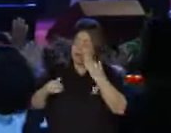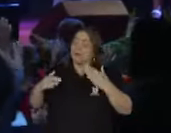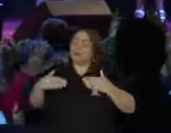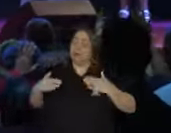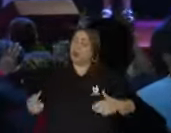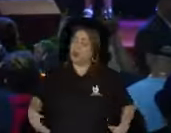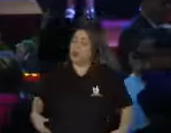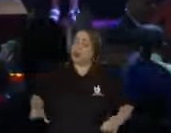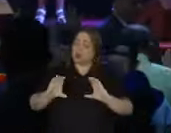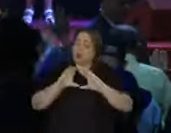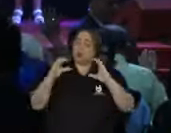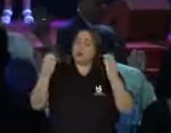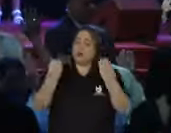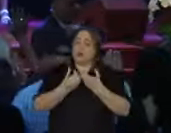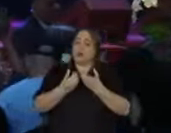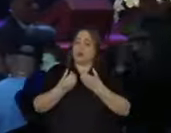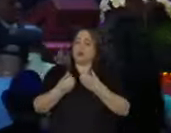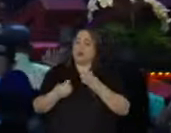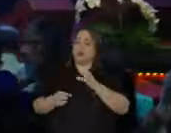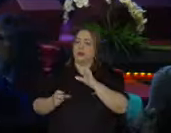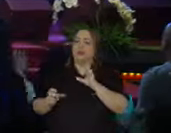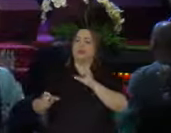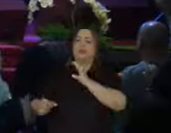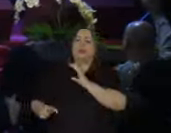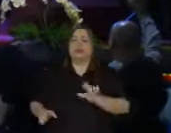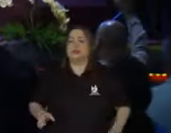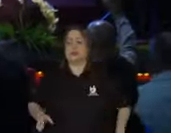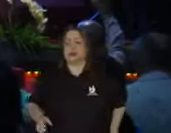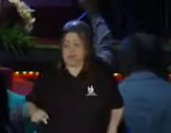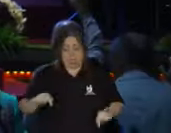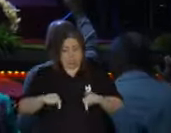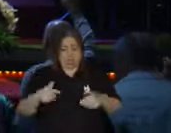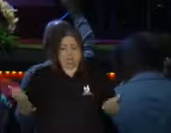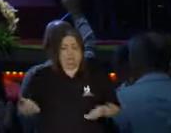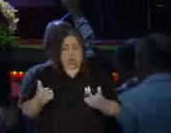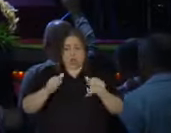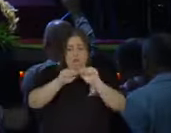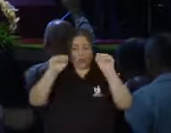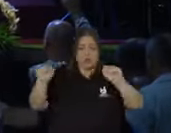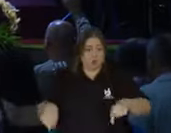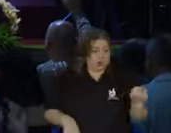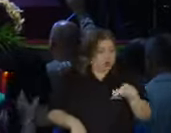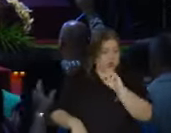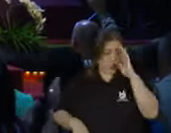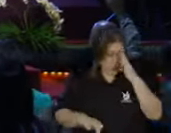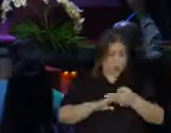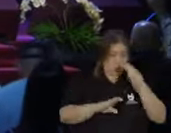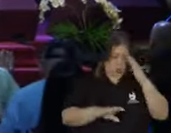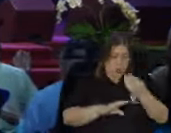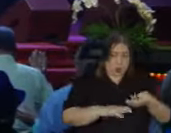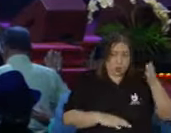predicador, hay autoridad ahí, ahí, ahí, en este altar, en este altar. Usted es hijo, es hija de Dios.